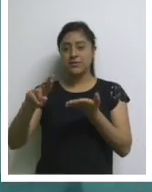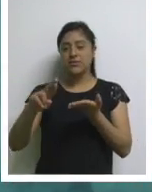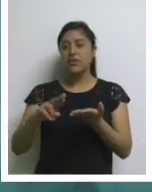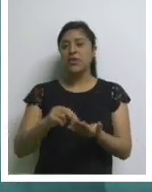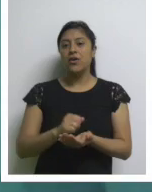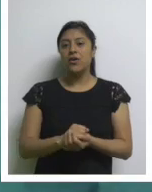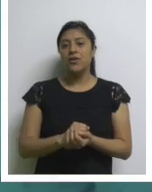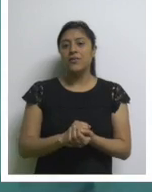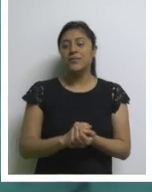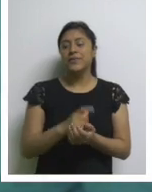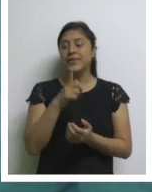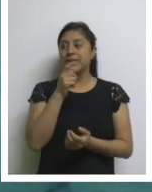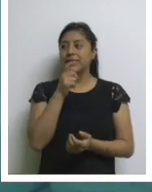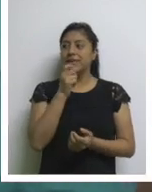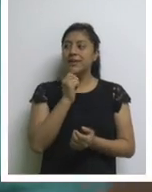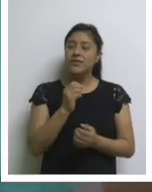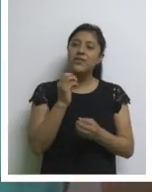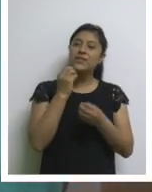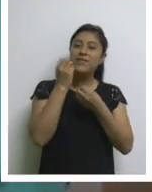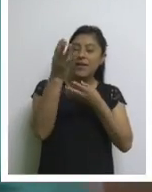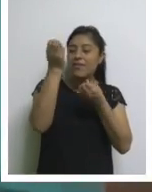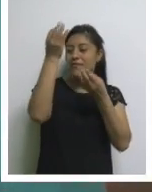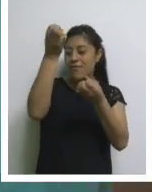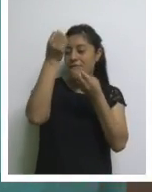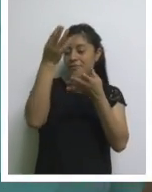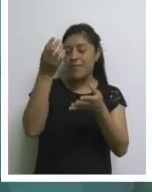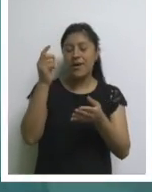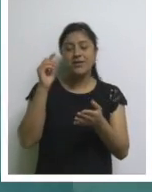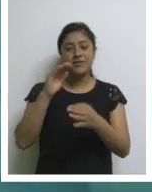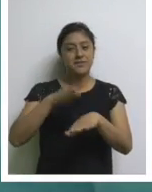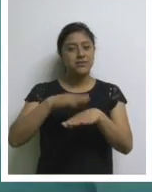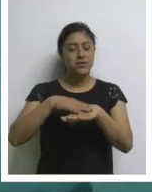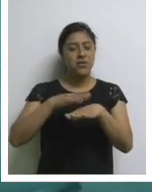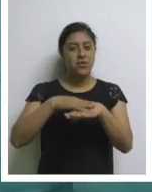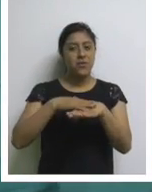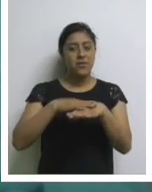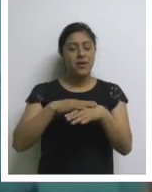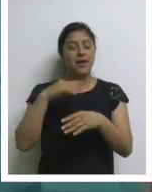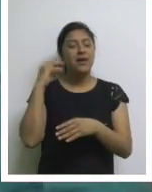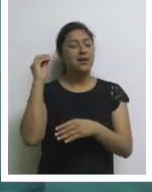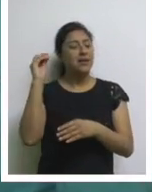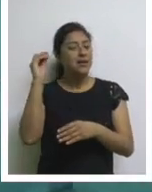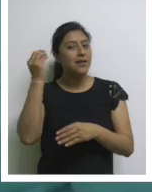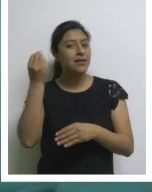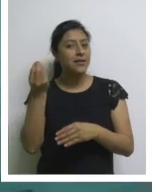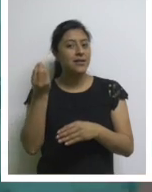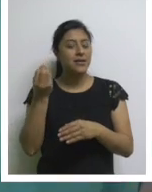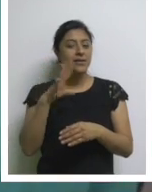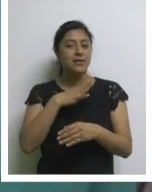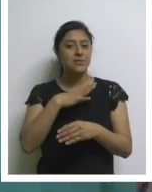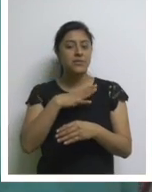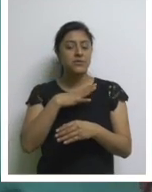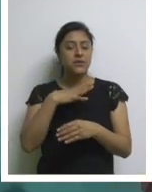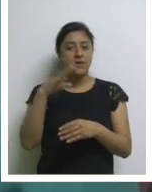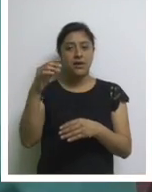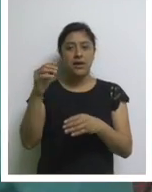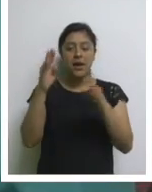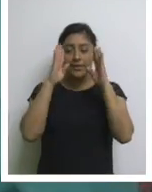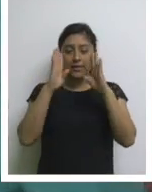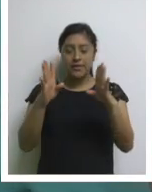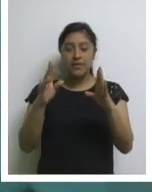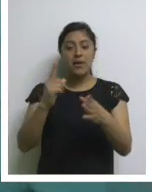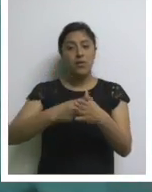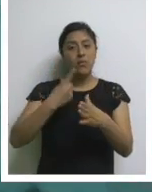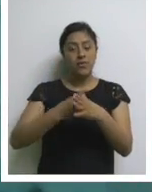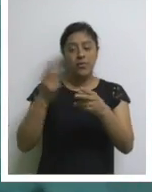Registro Nacional de las Personas, quien nos brindará pues más detalles acerca de estas recomendaciones. Licenciado, bienvenido